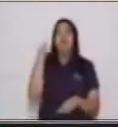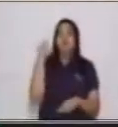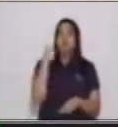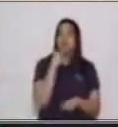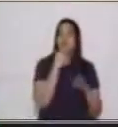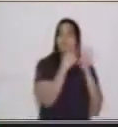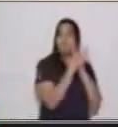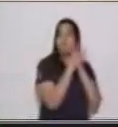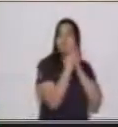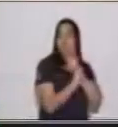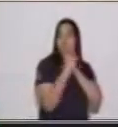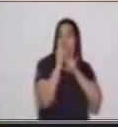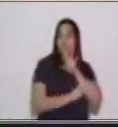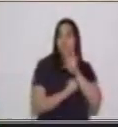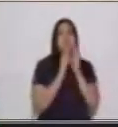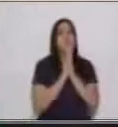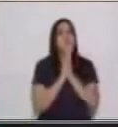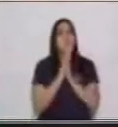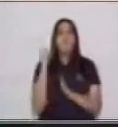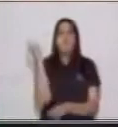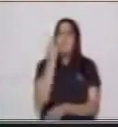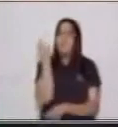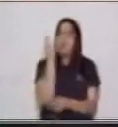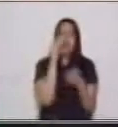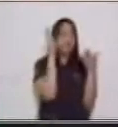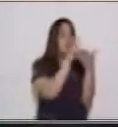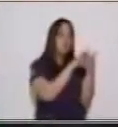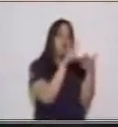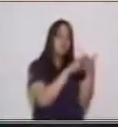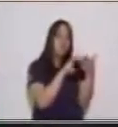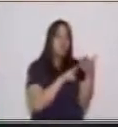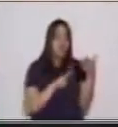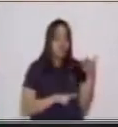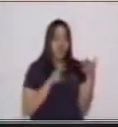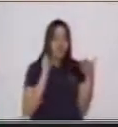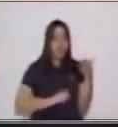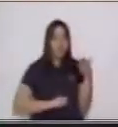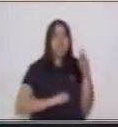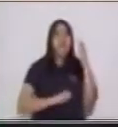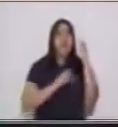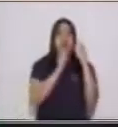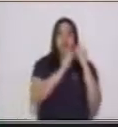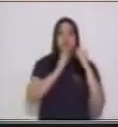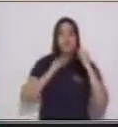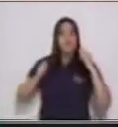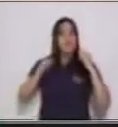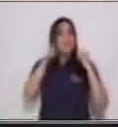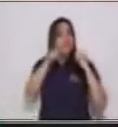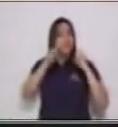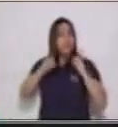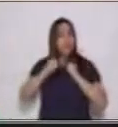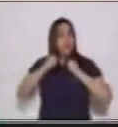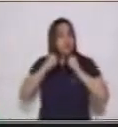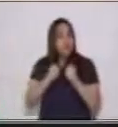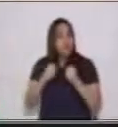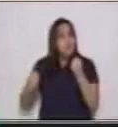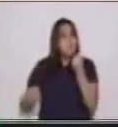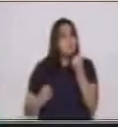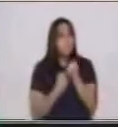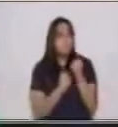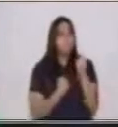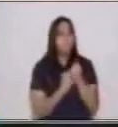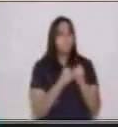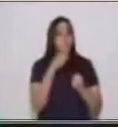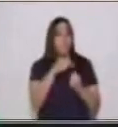y que refuerces la lectura, porque la ortografía no la podrías reforzar si no practicas